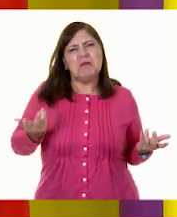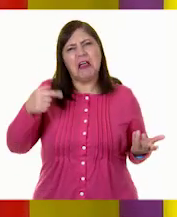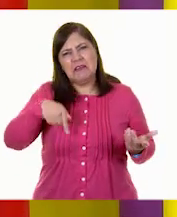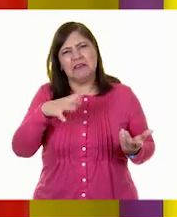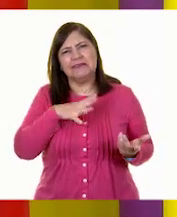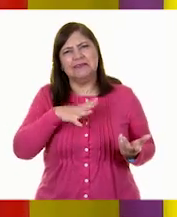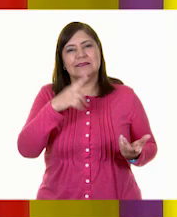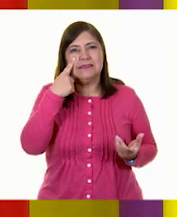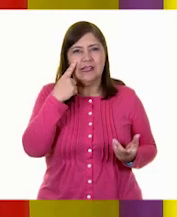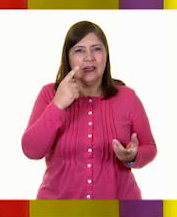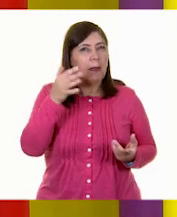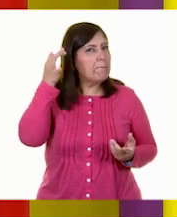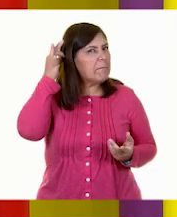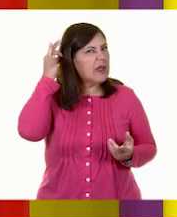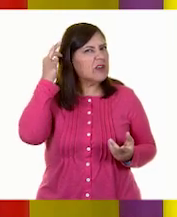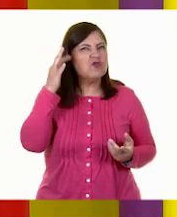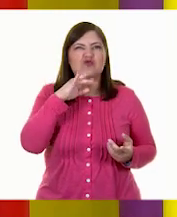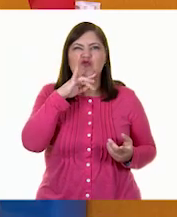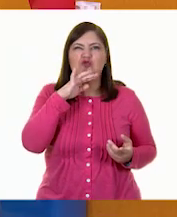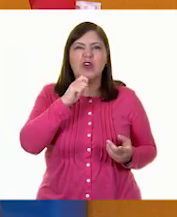ver. ¿Cómo se dice pelo sucio en chino?